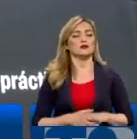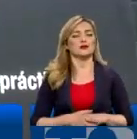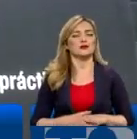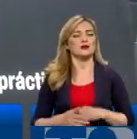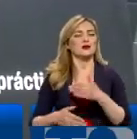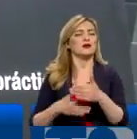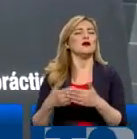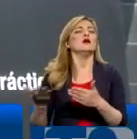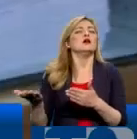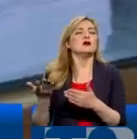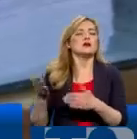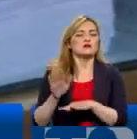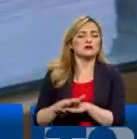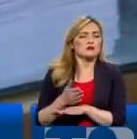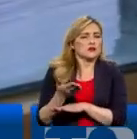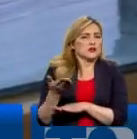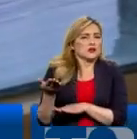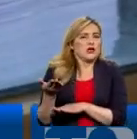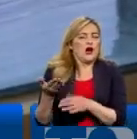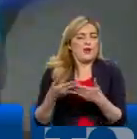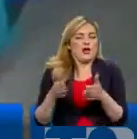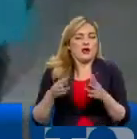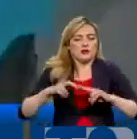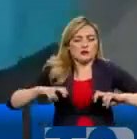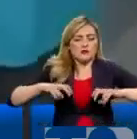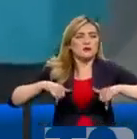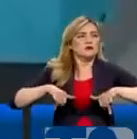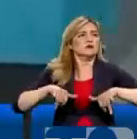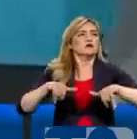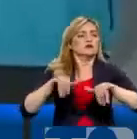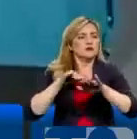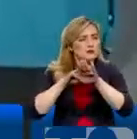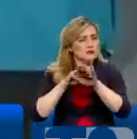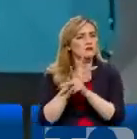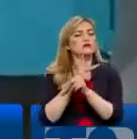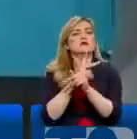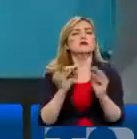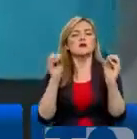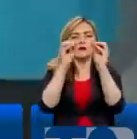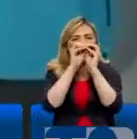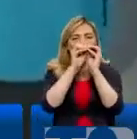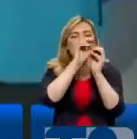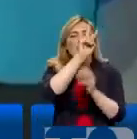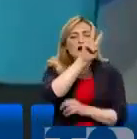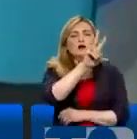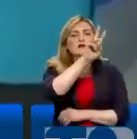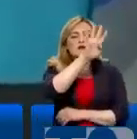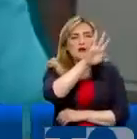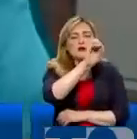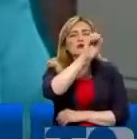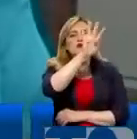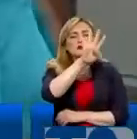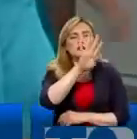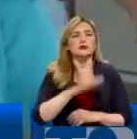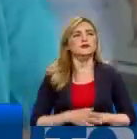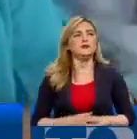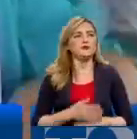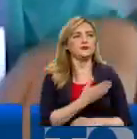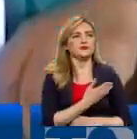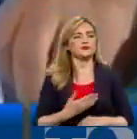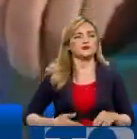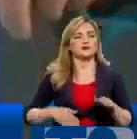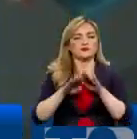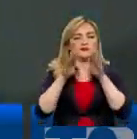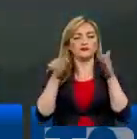los judiciales cuyas causas estén abiertas, y esto podría incluir a más de los 204. La presidenta de la Mesa